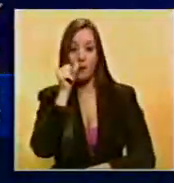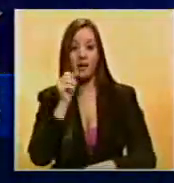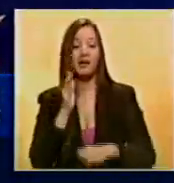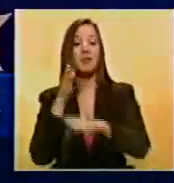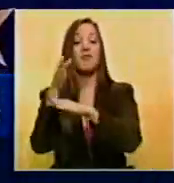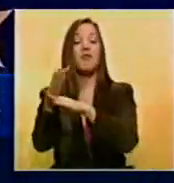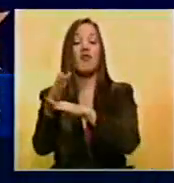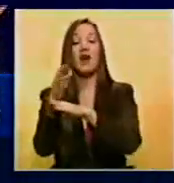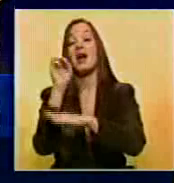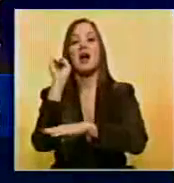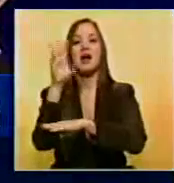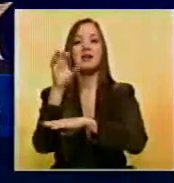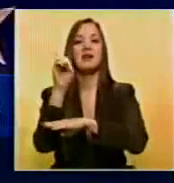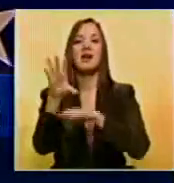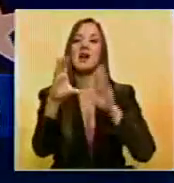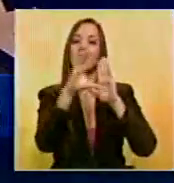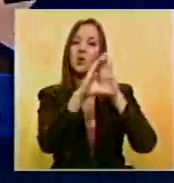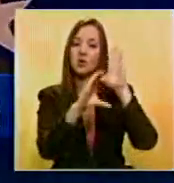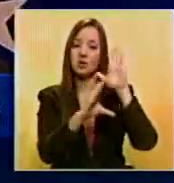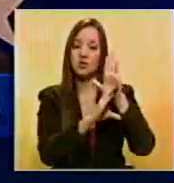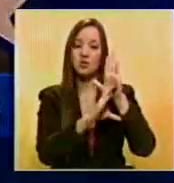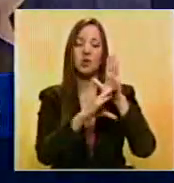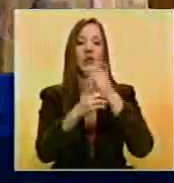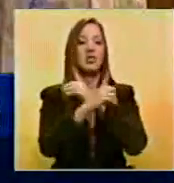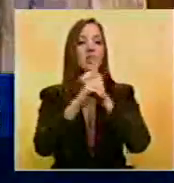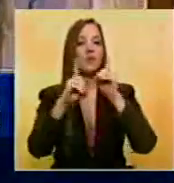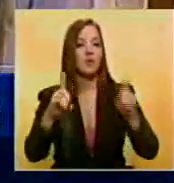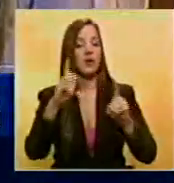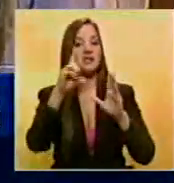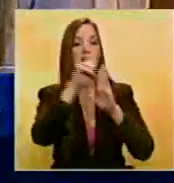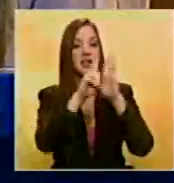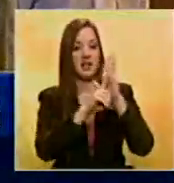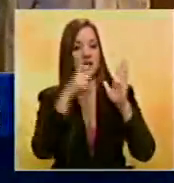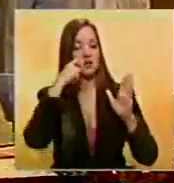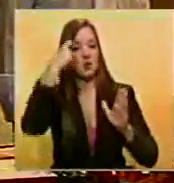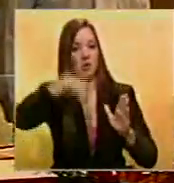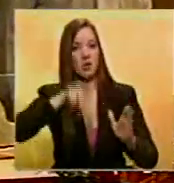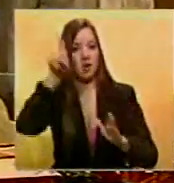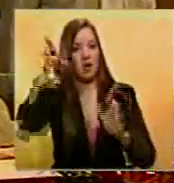Constitución Bolivariana, Democracia y Derechos Humanos que se llevó a cabo en el estado Anzoátegui.